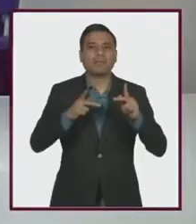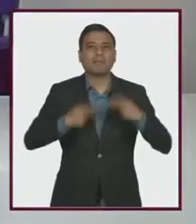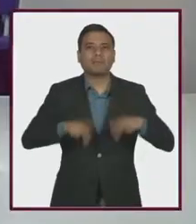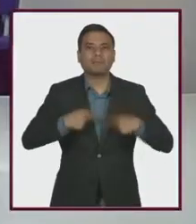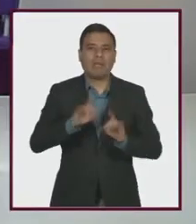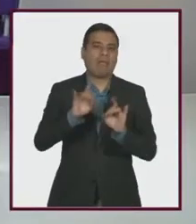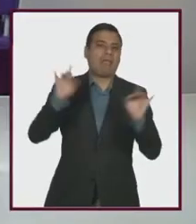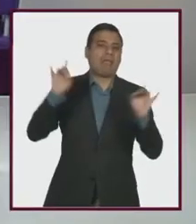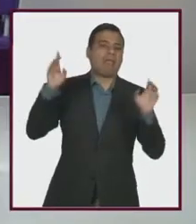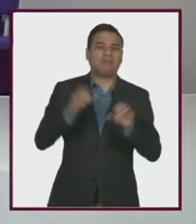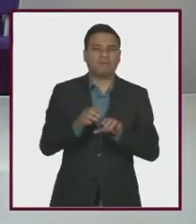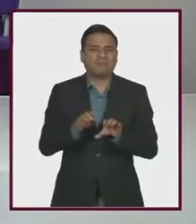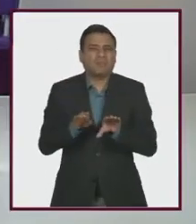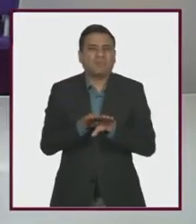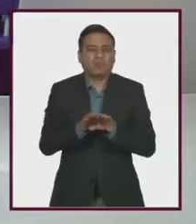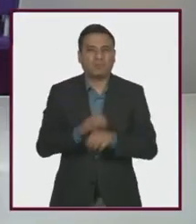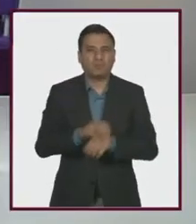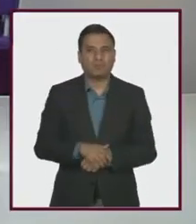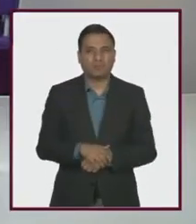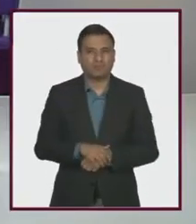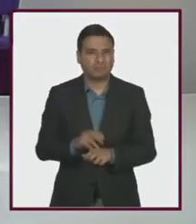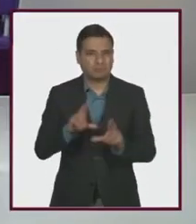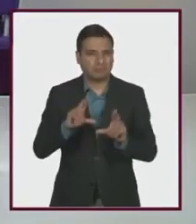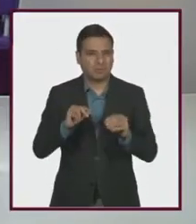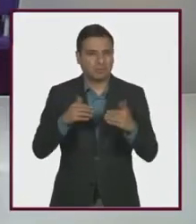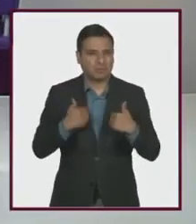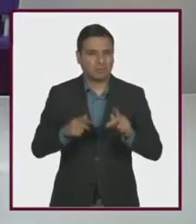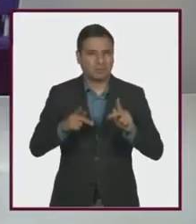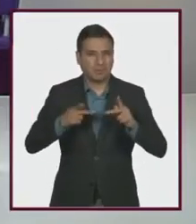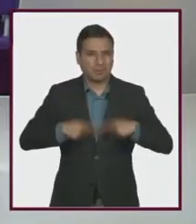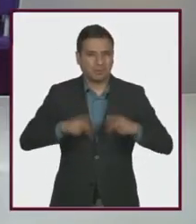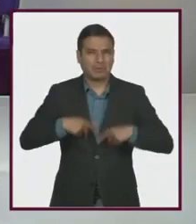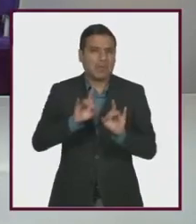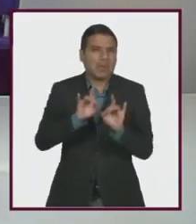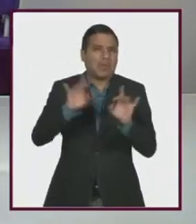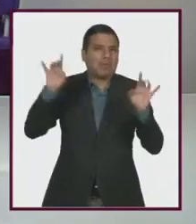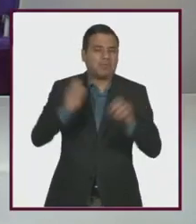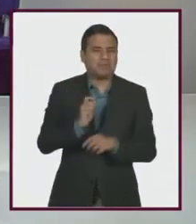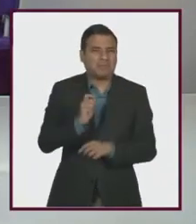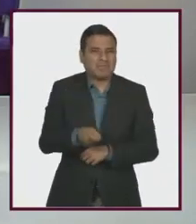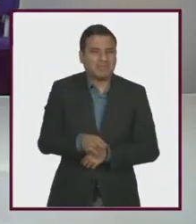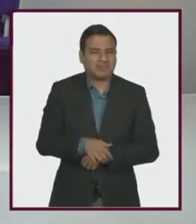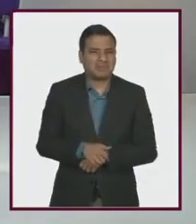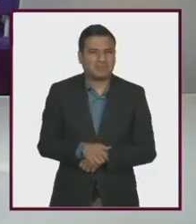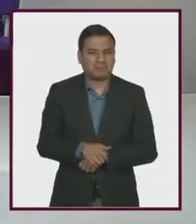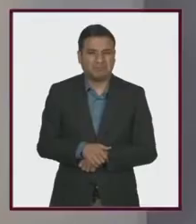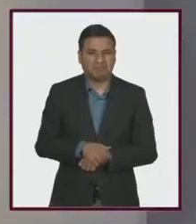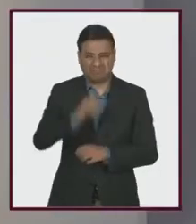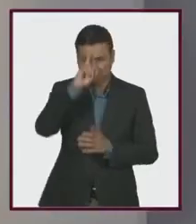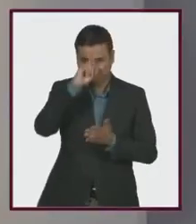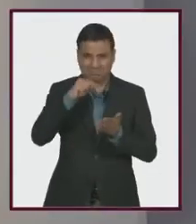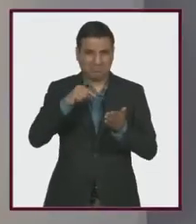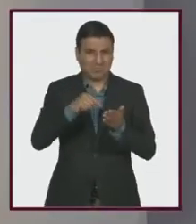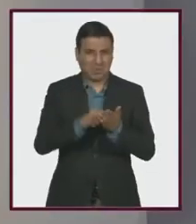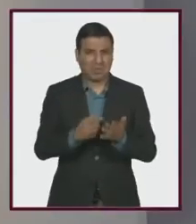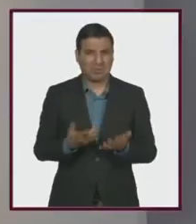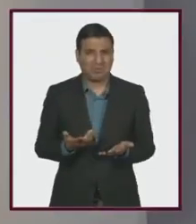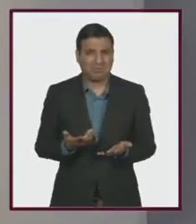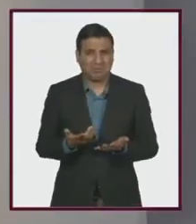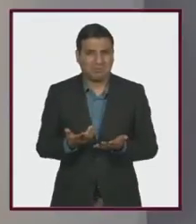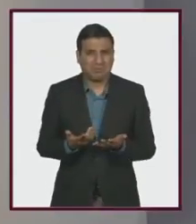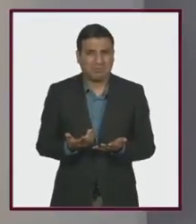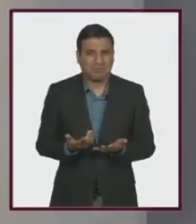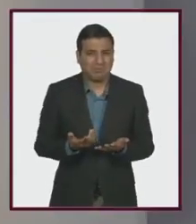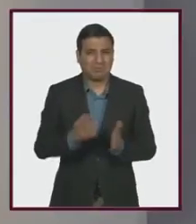Ay, pues habría que ver a qué nos referimos con prestar a mal con la sociedad, pero creo que si partimos de